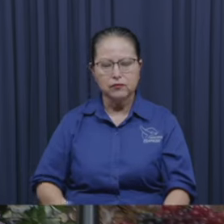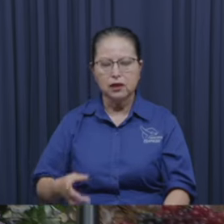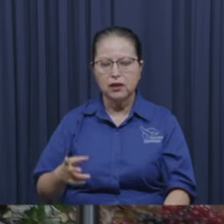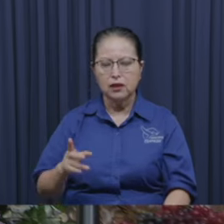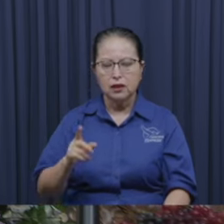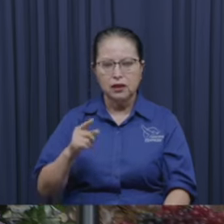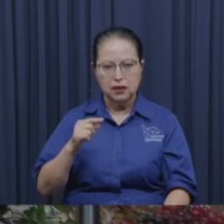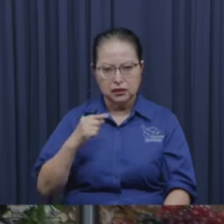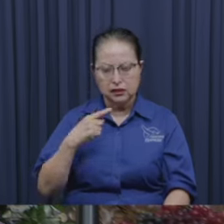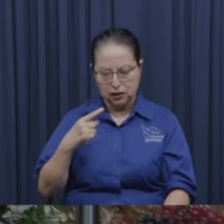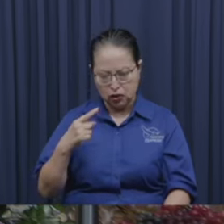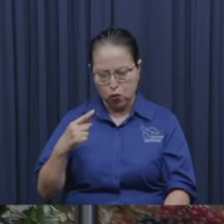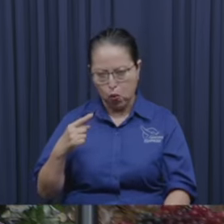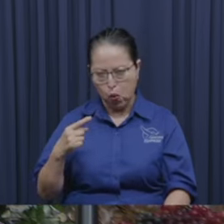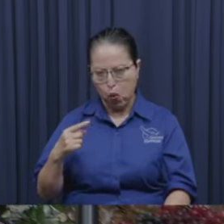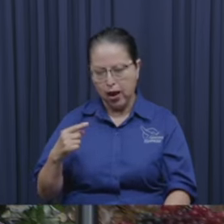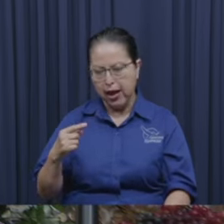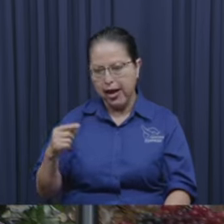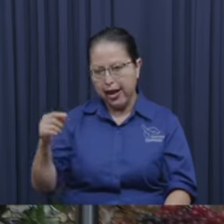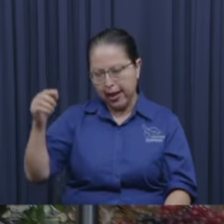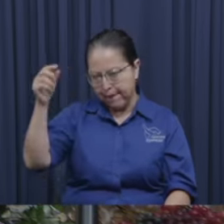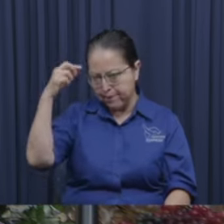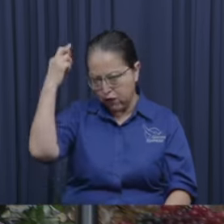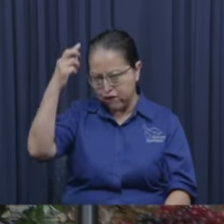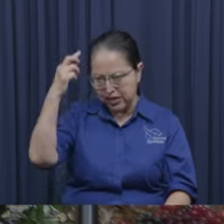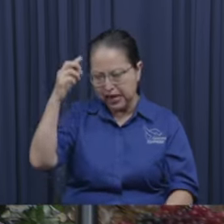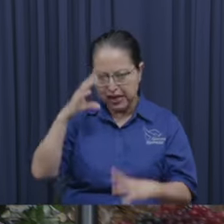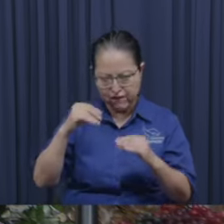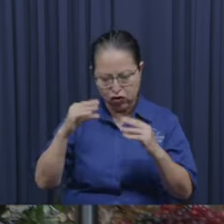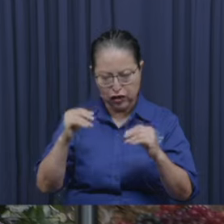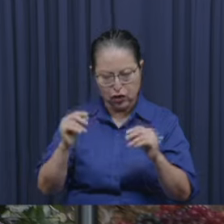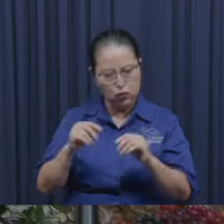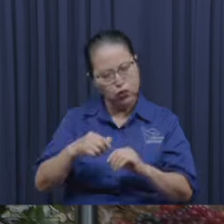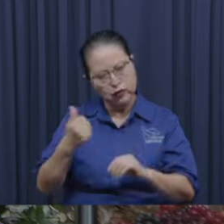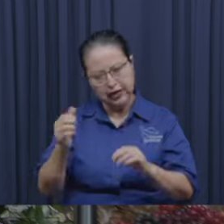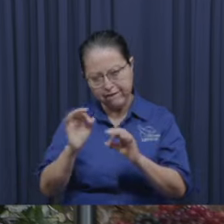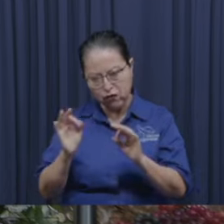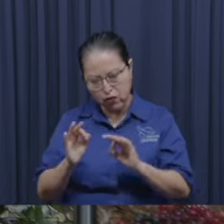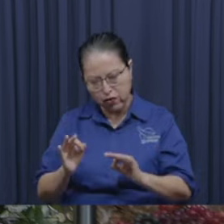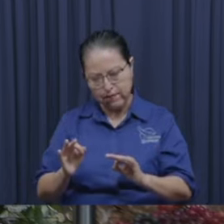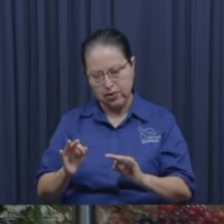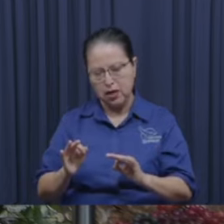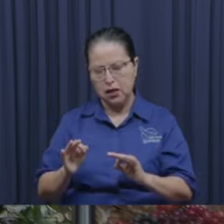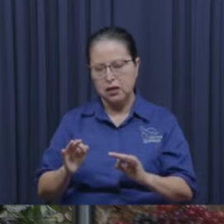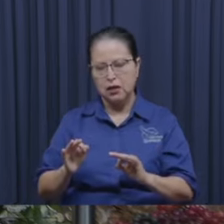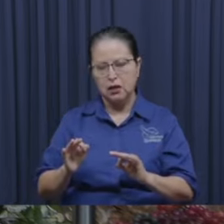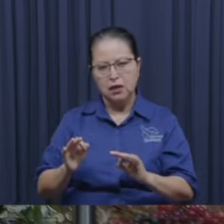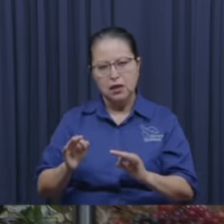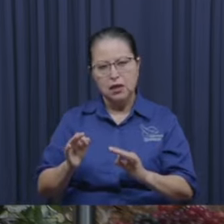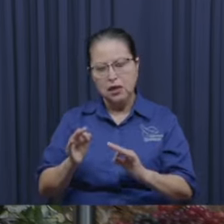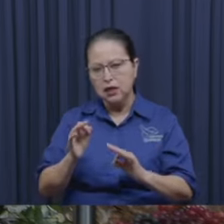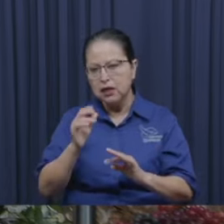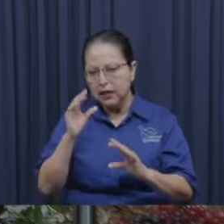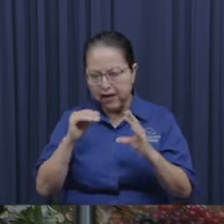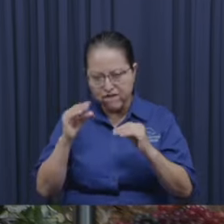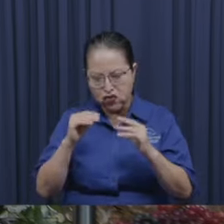si le hubiera llegado a confrontar el profeta de otra manera se hubiera justificado pero no le puso el caso de